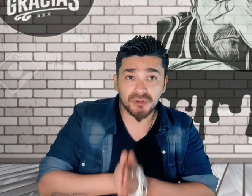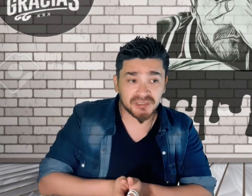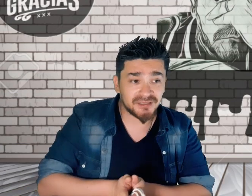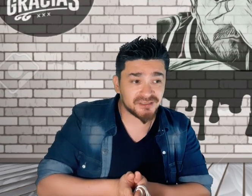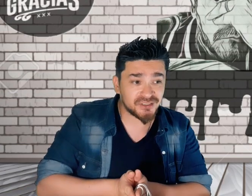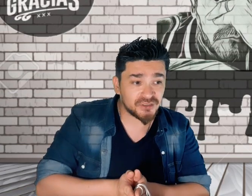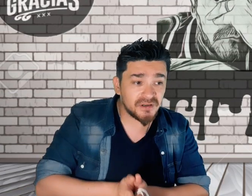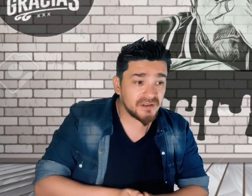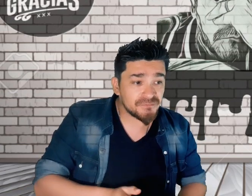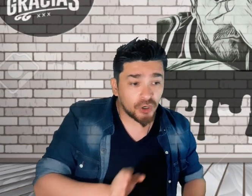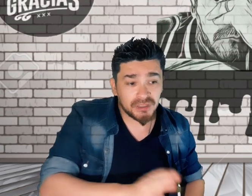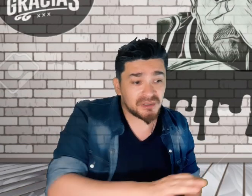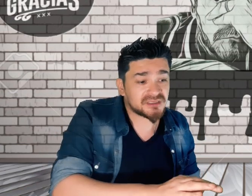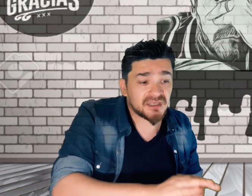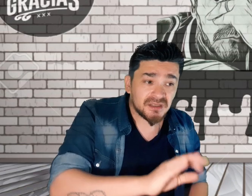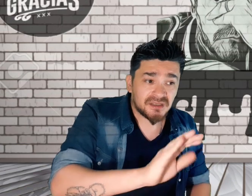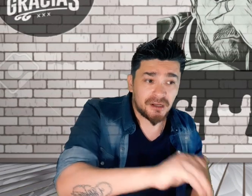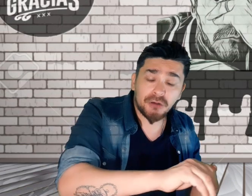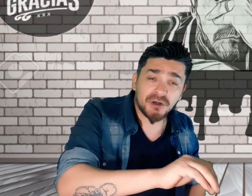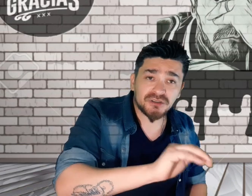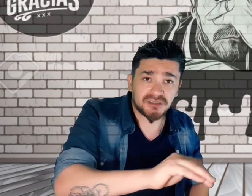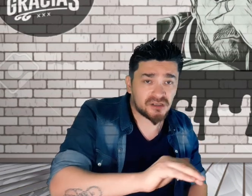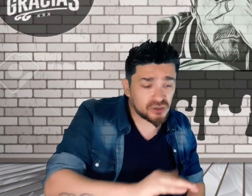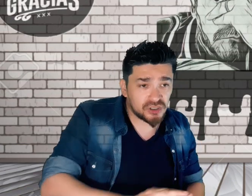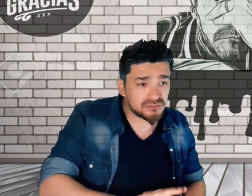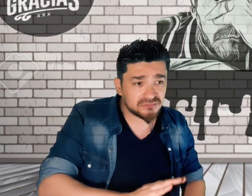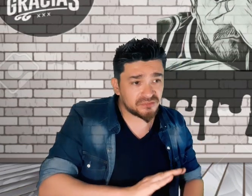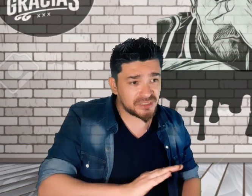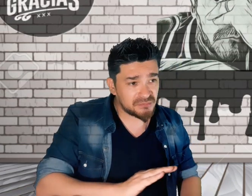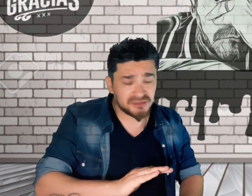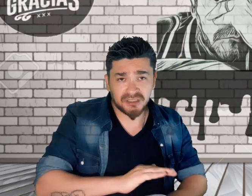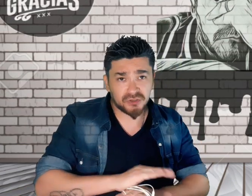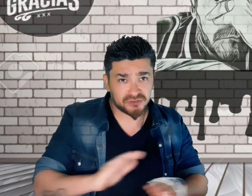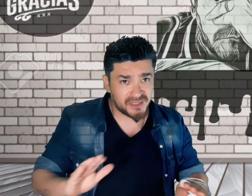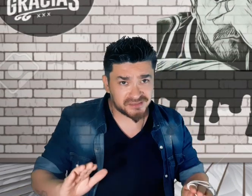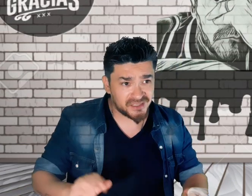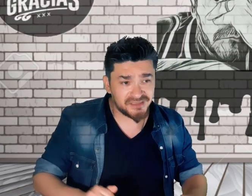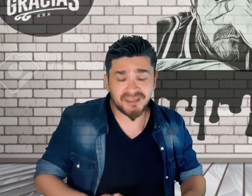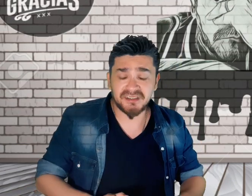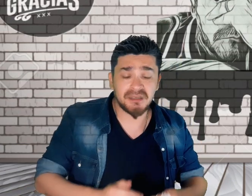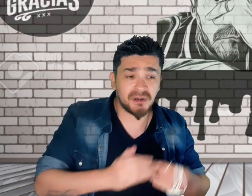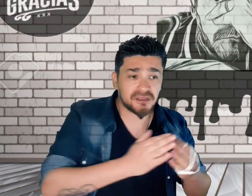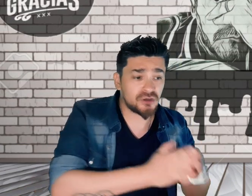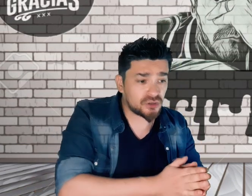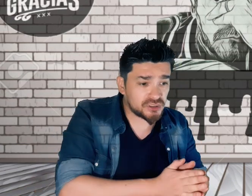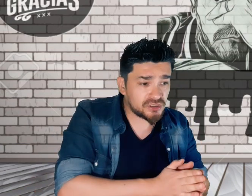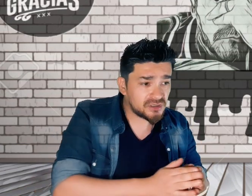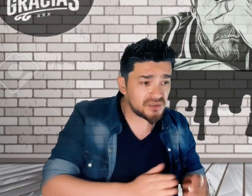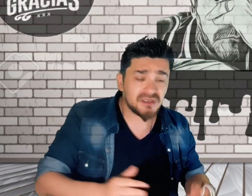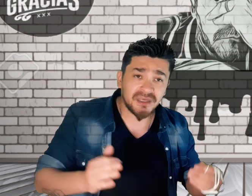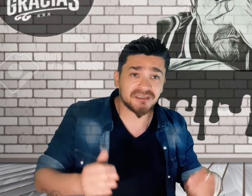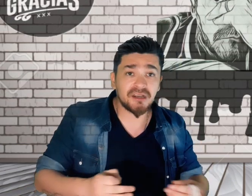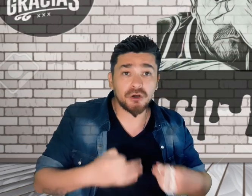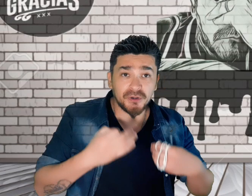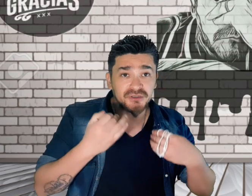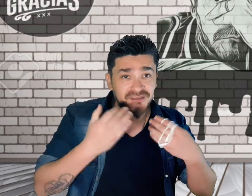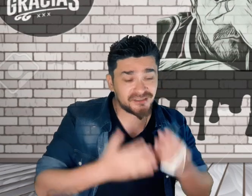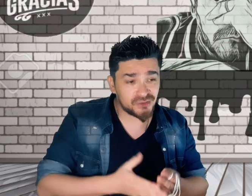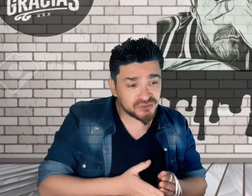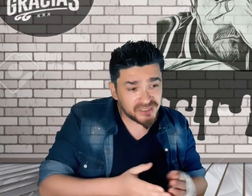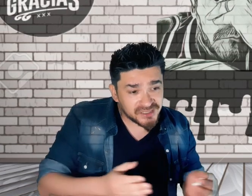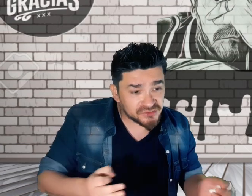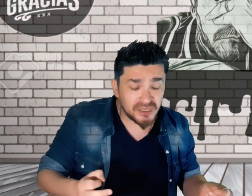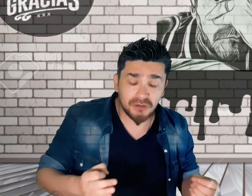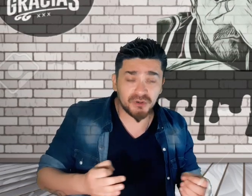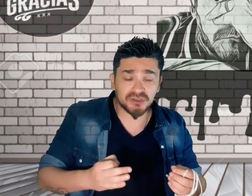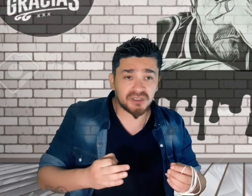muy importantes, ¿no? Obviamente, el aeropuerto de Texcoco finalmente no se hace ahí, se hace este parque ecológico. Está el aeropuerto de